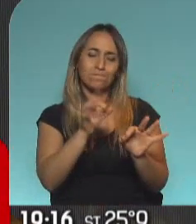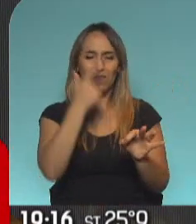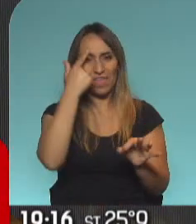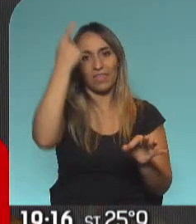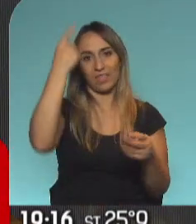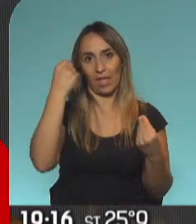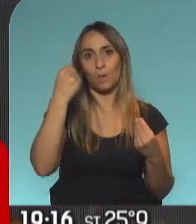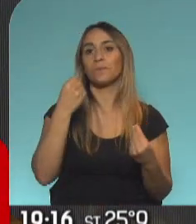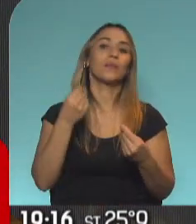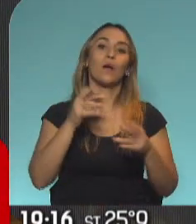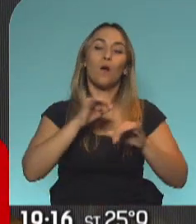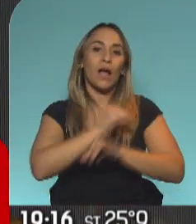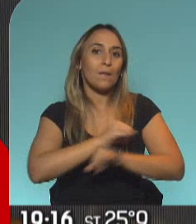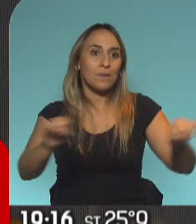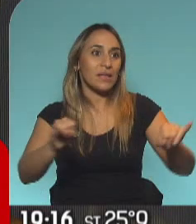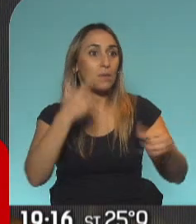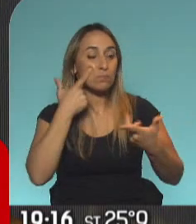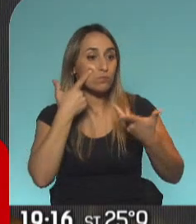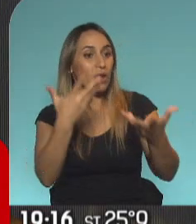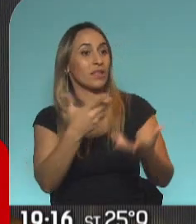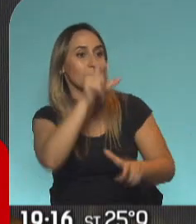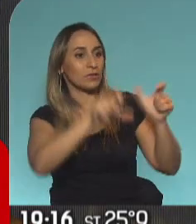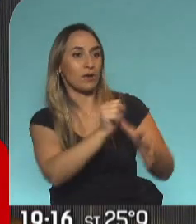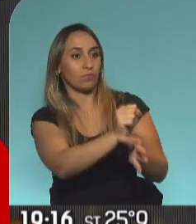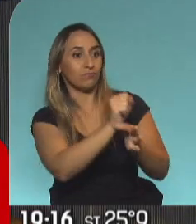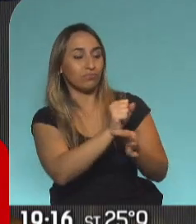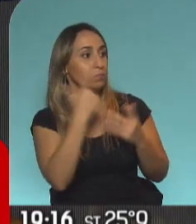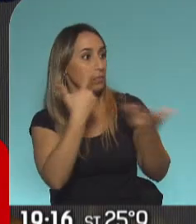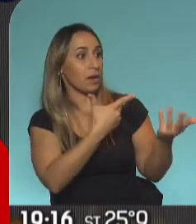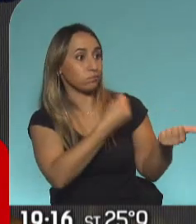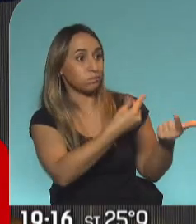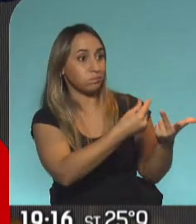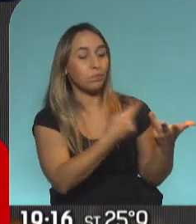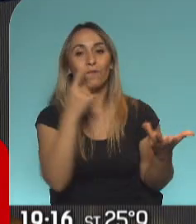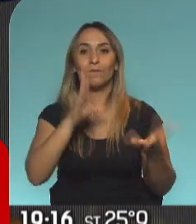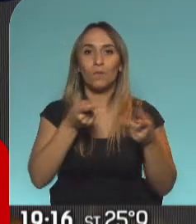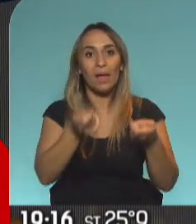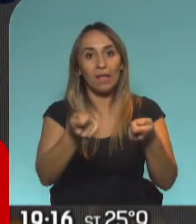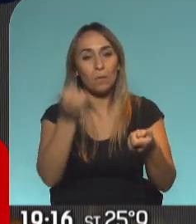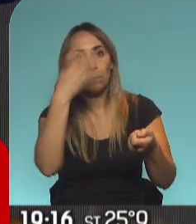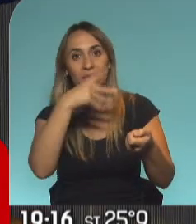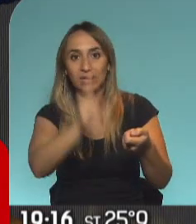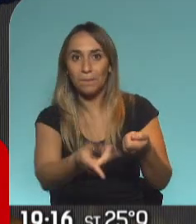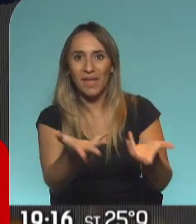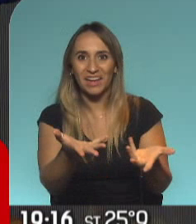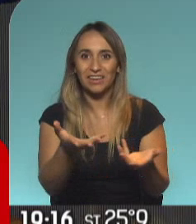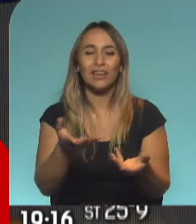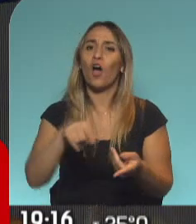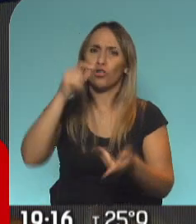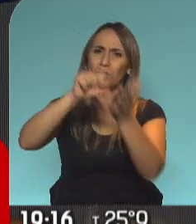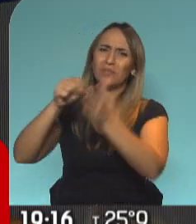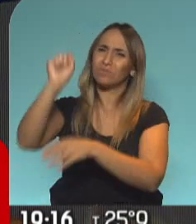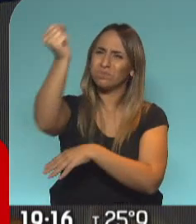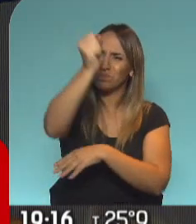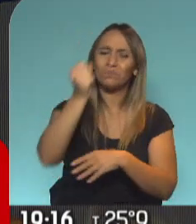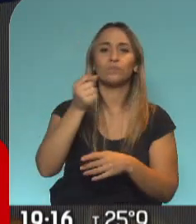Se hizo en muchos lugares del mundo, de hecho en los Estados Unidos lo hicieron con expresidentes. Tenía algo interesante además. Hemos visto a funcionarios. Uh-huh. Daniel Goyán fue el primer mayor de